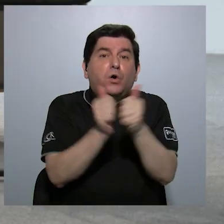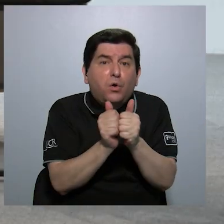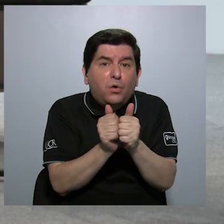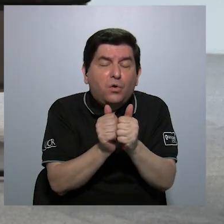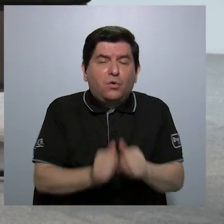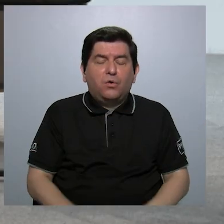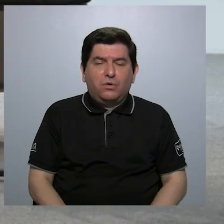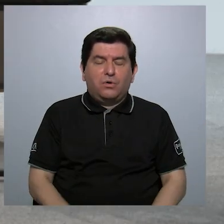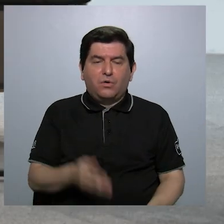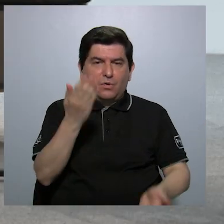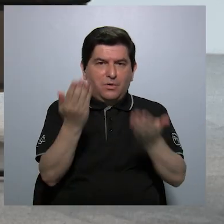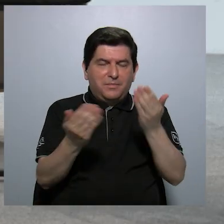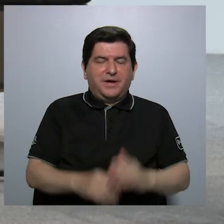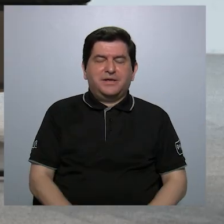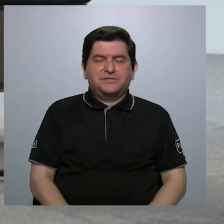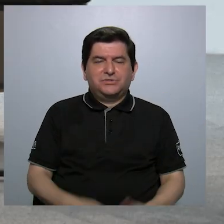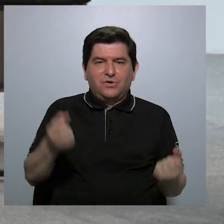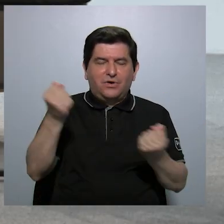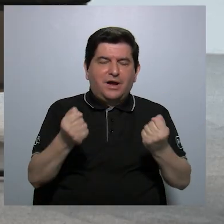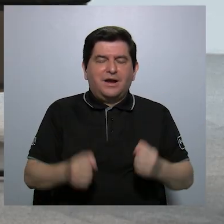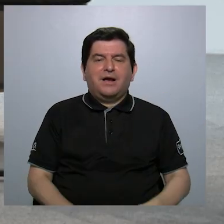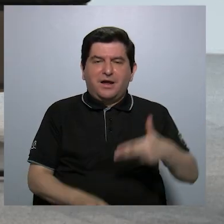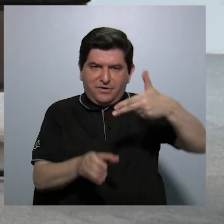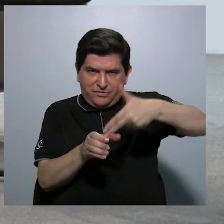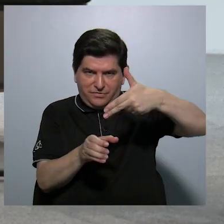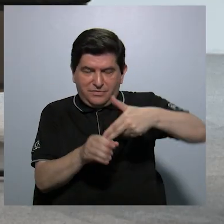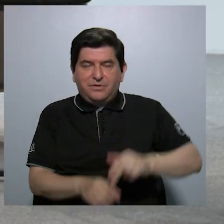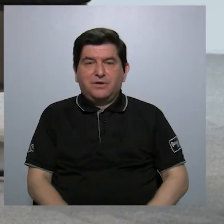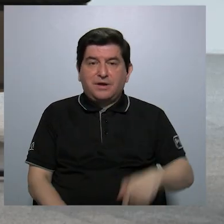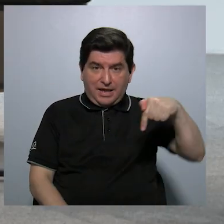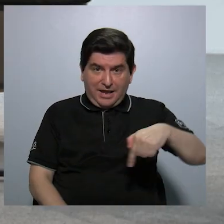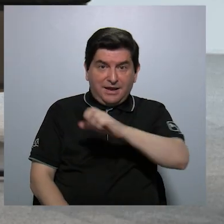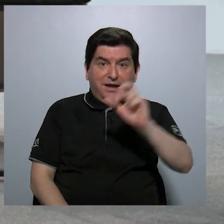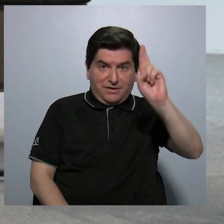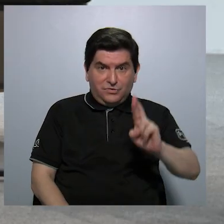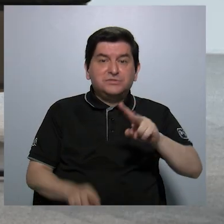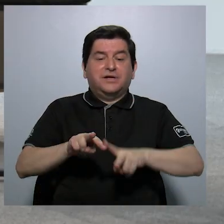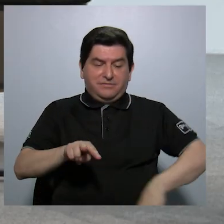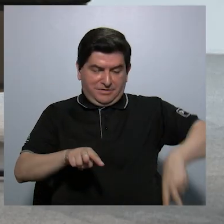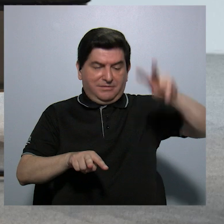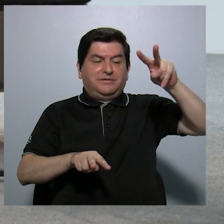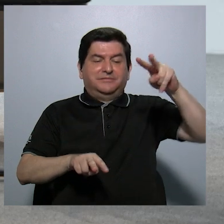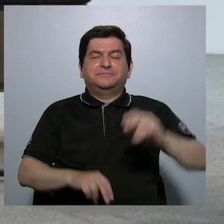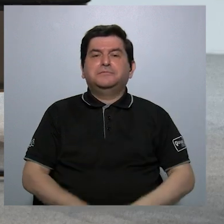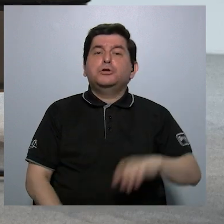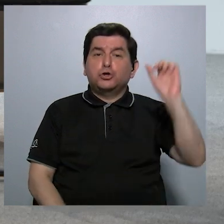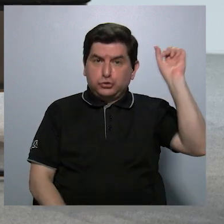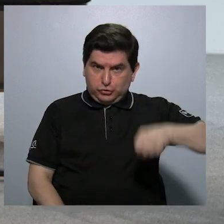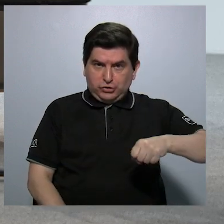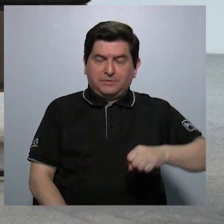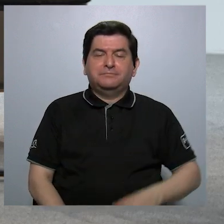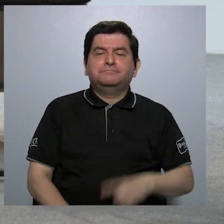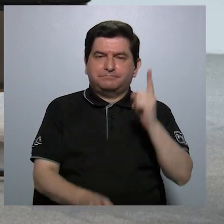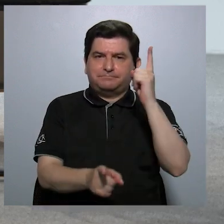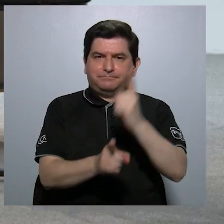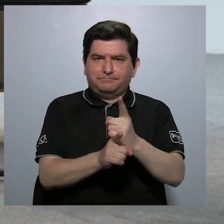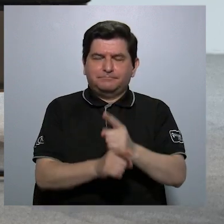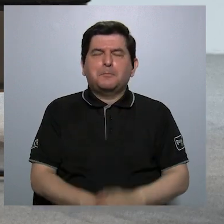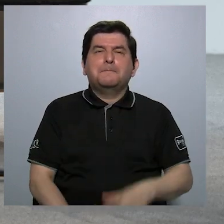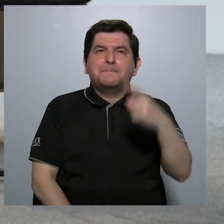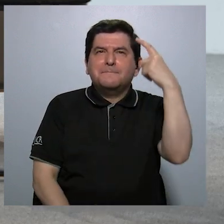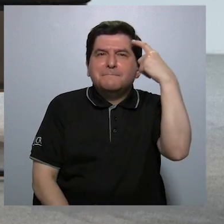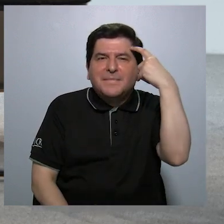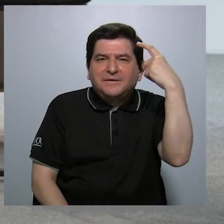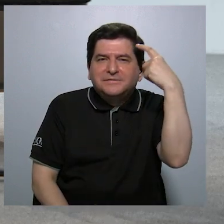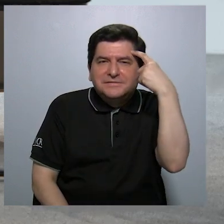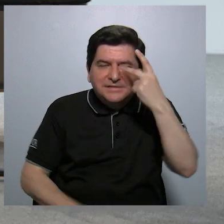junto con, comparado con uno de gasolina o de diésel. Aquí en Costa Rica tenemos esa ventaja. Entonces, podemos ver de que sí, en efecto, hay